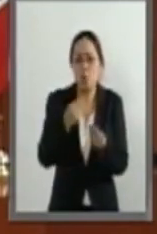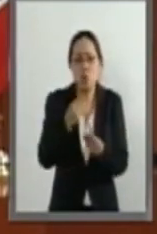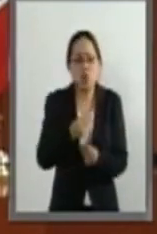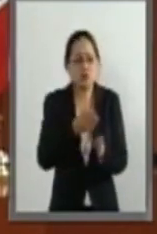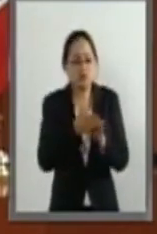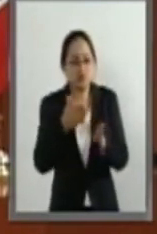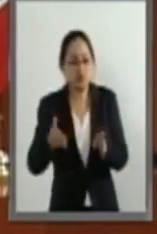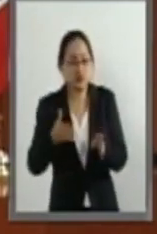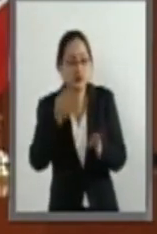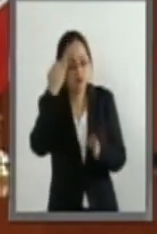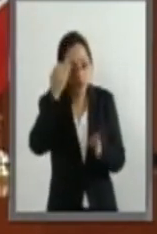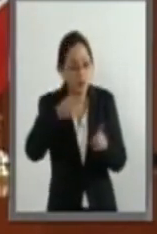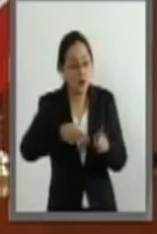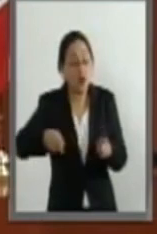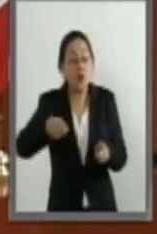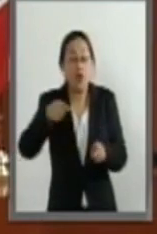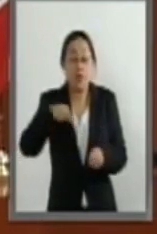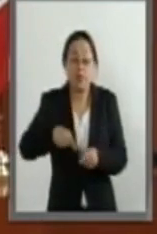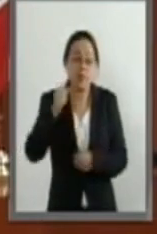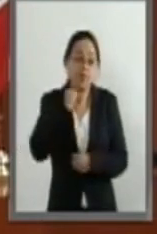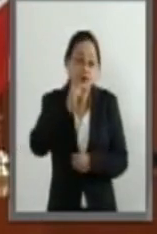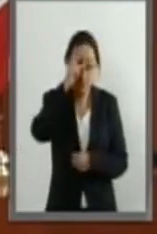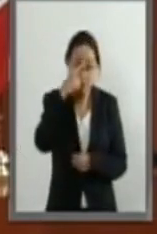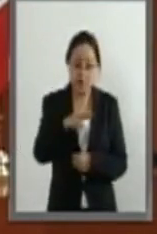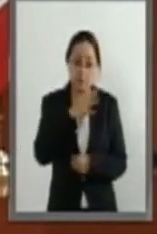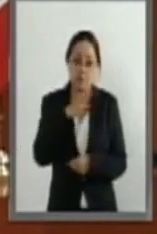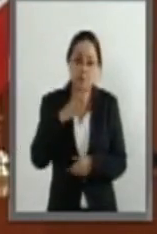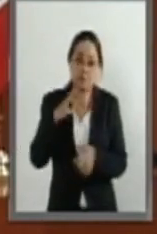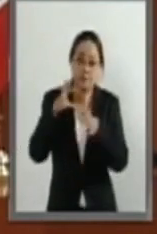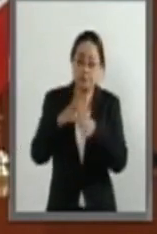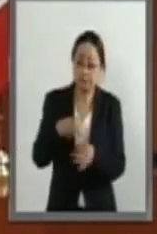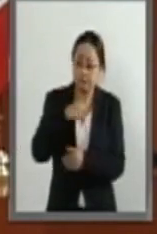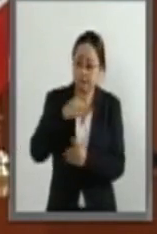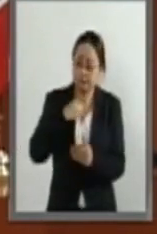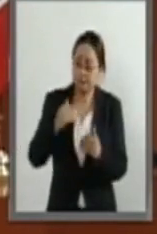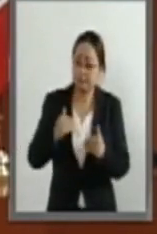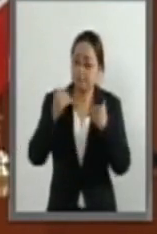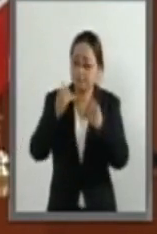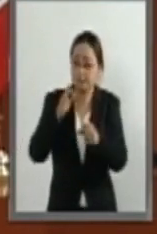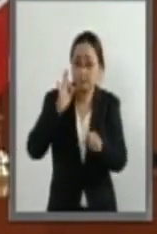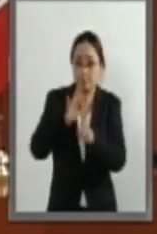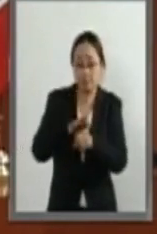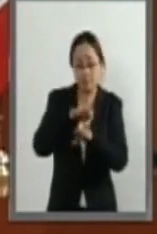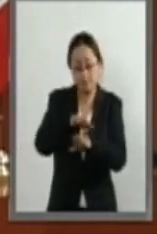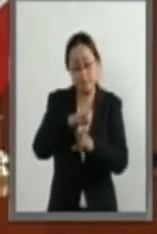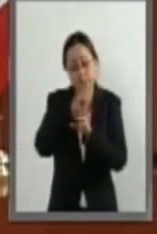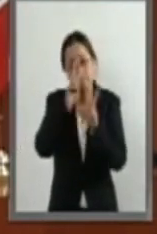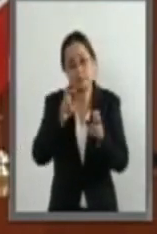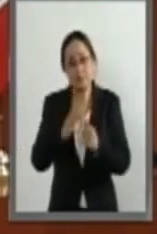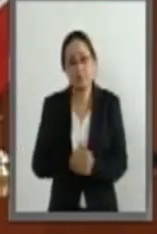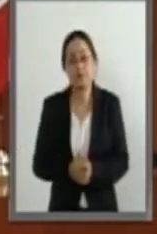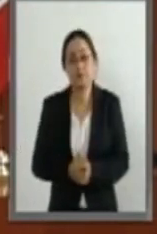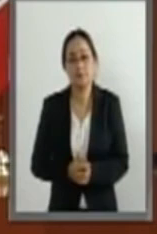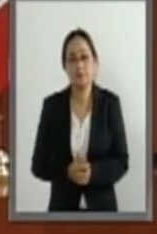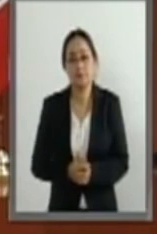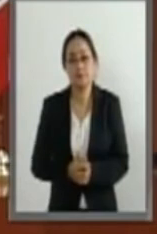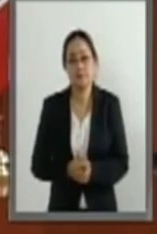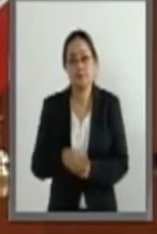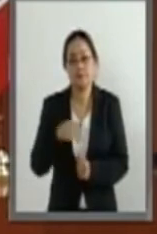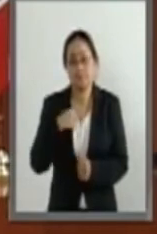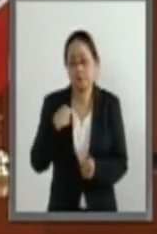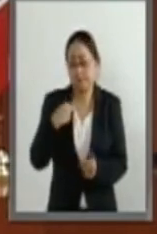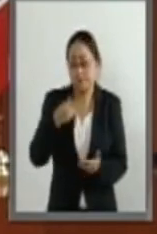el periodo que tenemos en el Senado de la República, pero creo que tenemos que elevar la voz por este tema. Lo he marcado en la